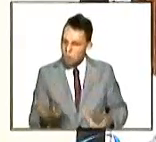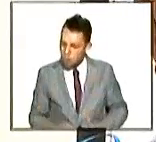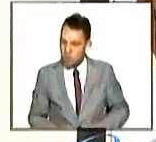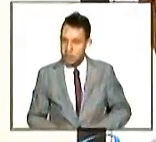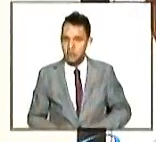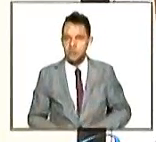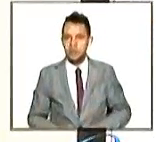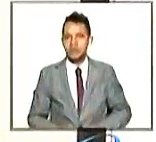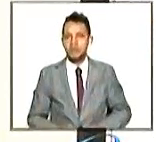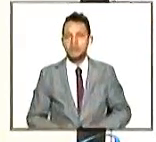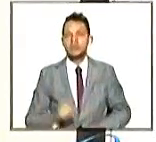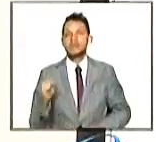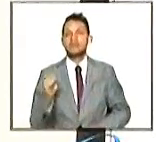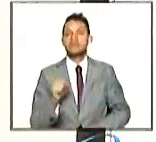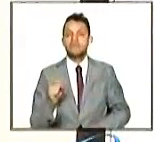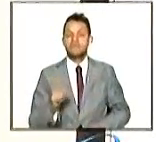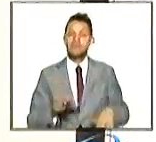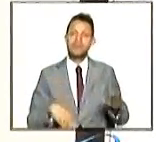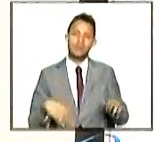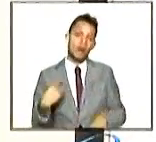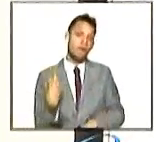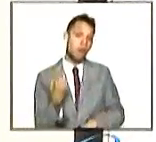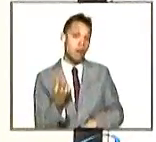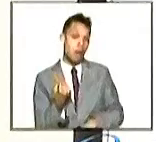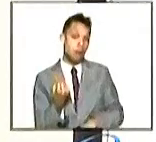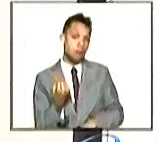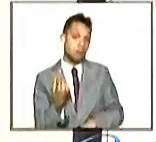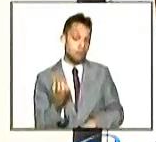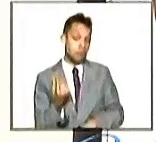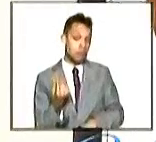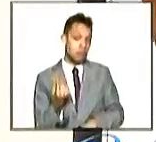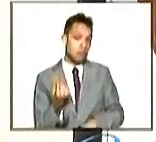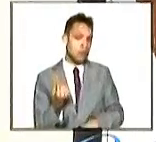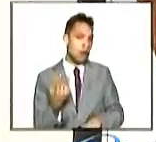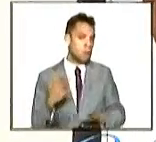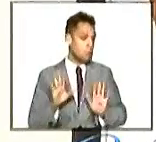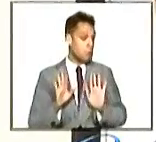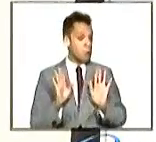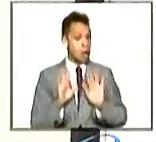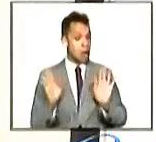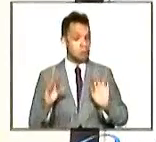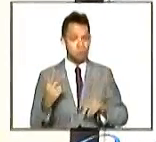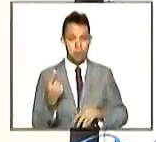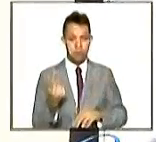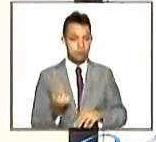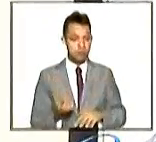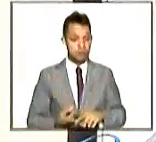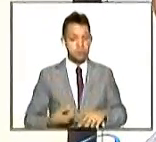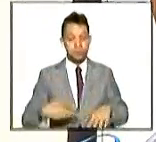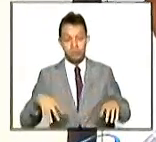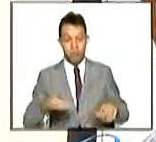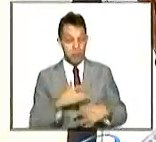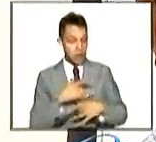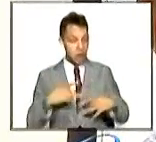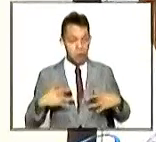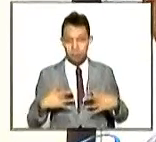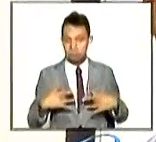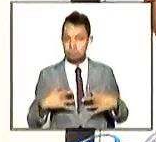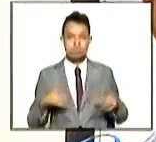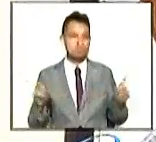Pues de pronto económicamente no más, pero en cuestión de salud no.